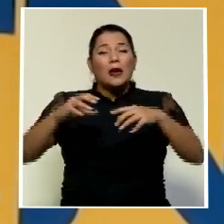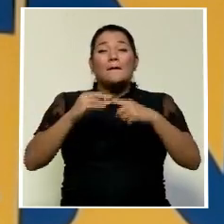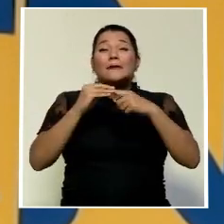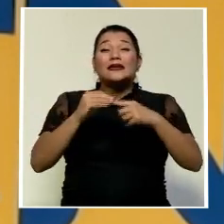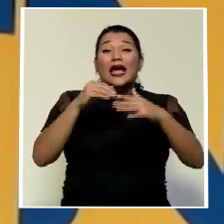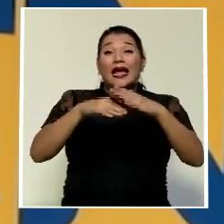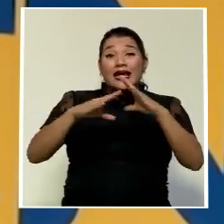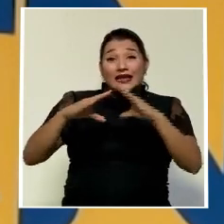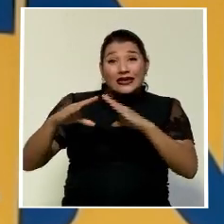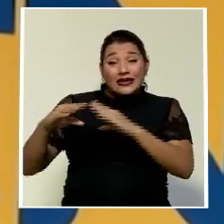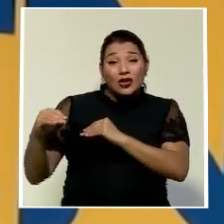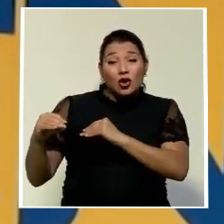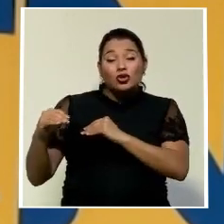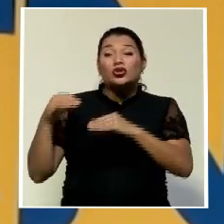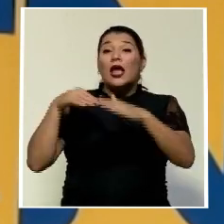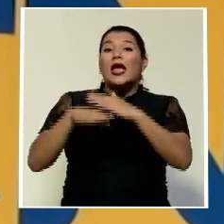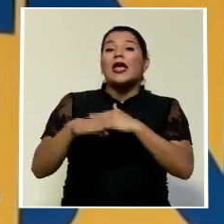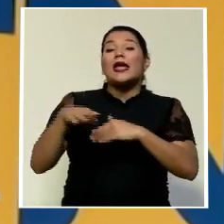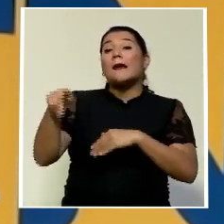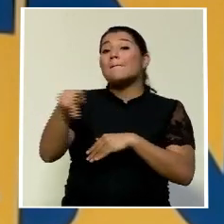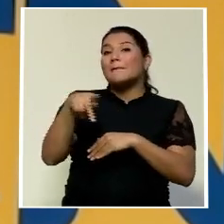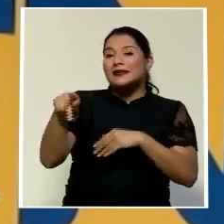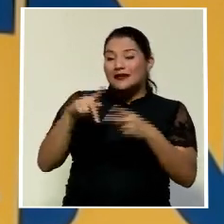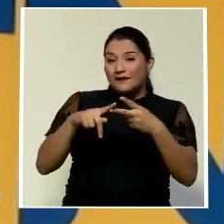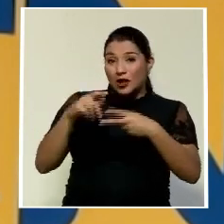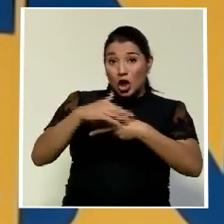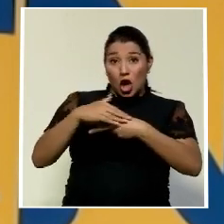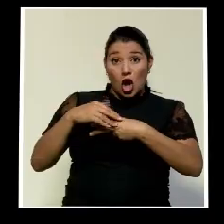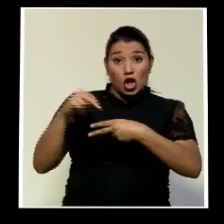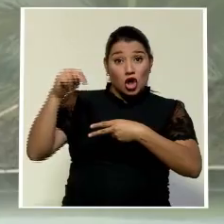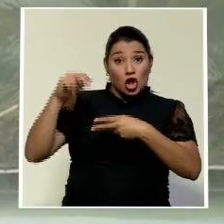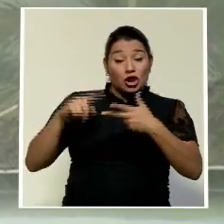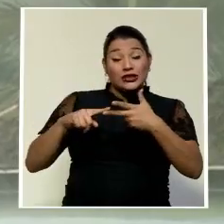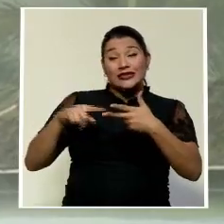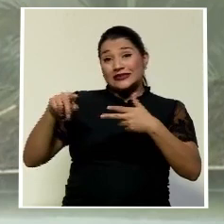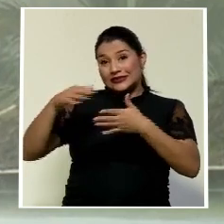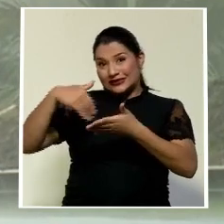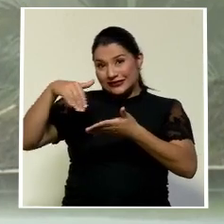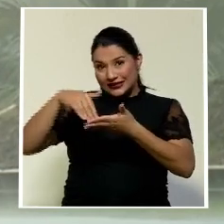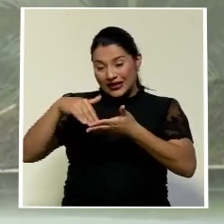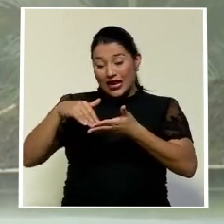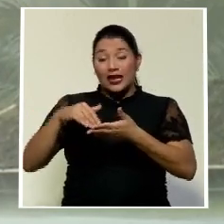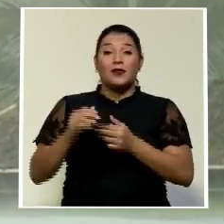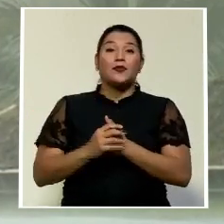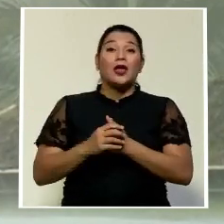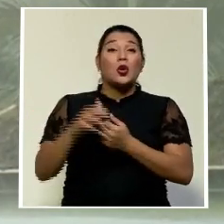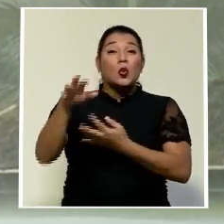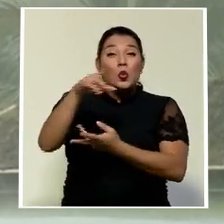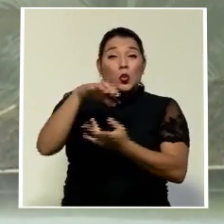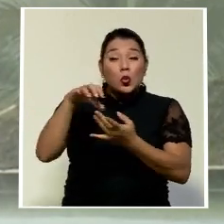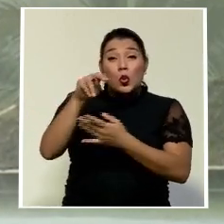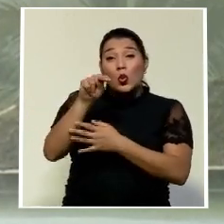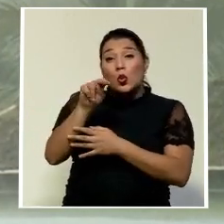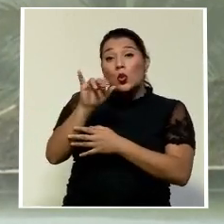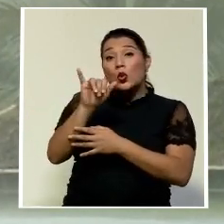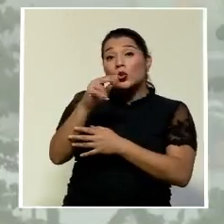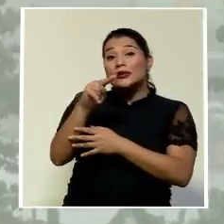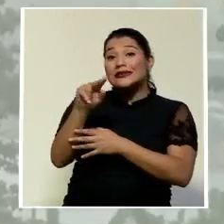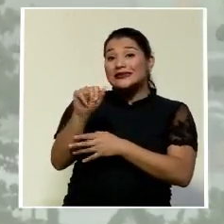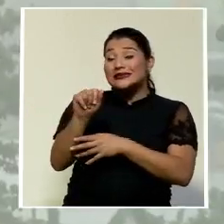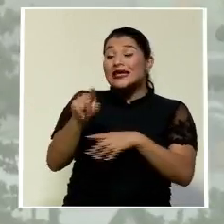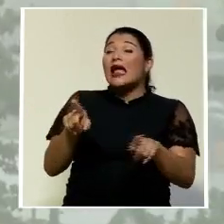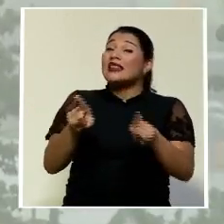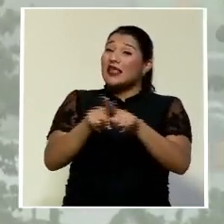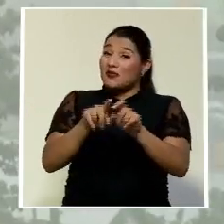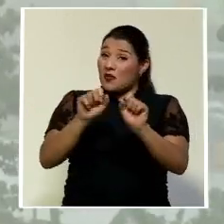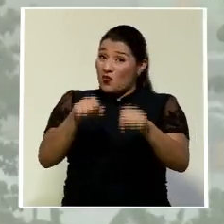noche en Pacífico, zona norte y el Valle Central. Las condiciones del fenómeno de la Niña podrán además